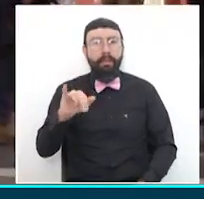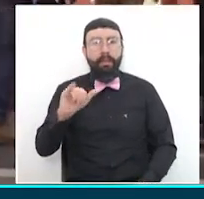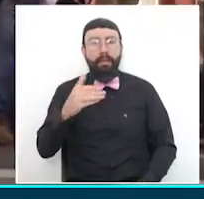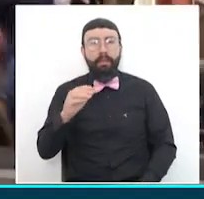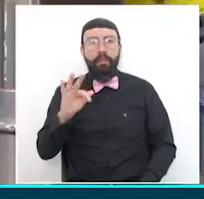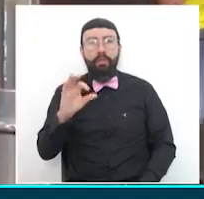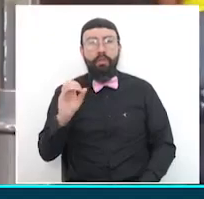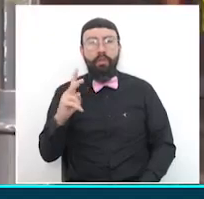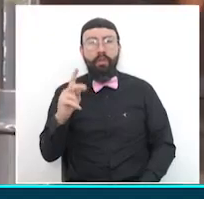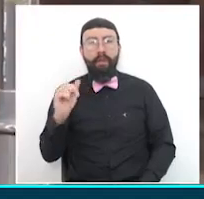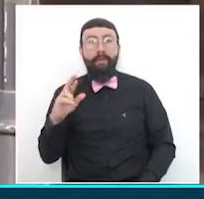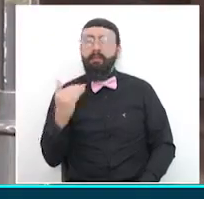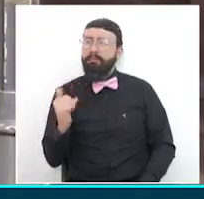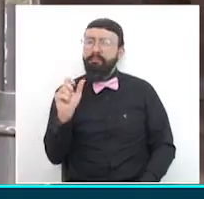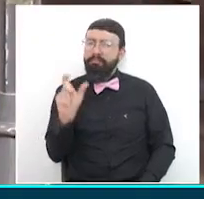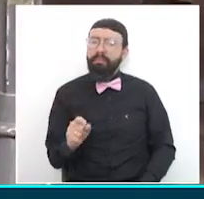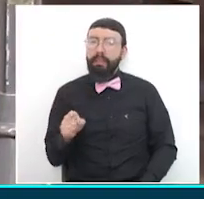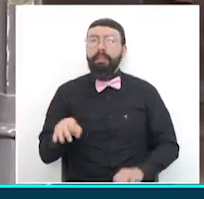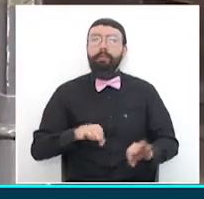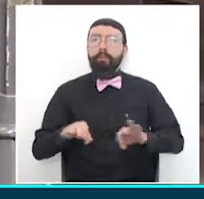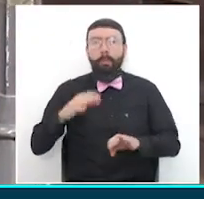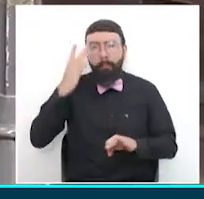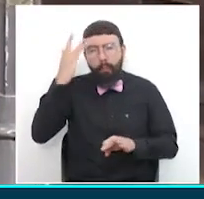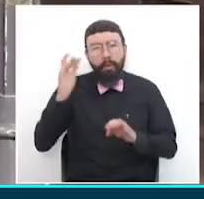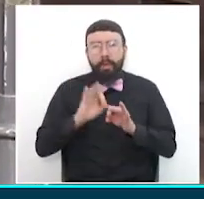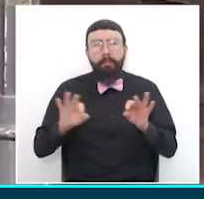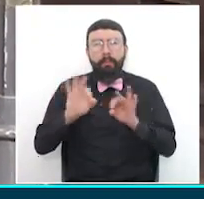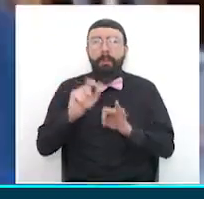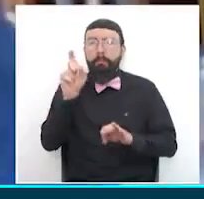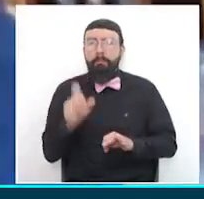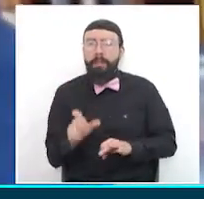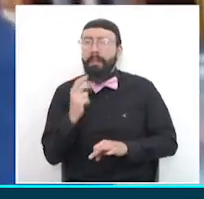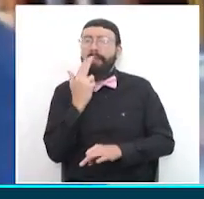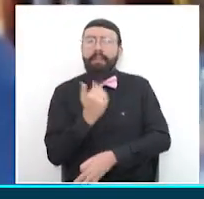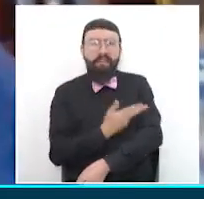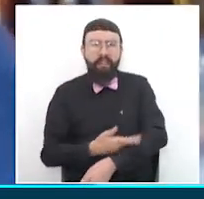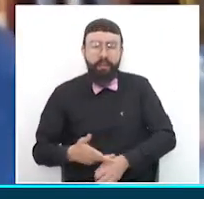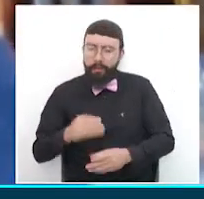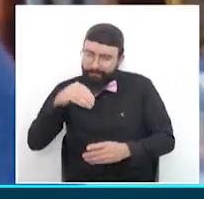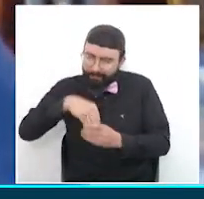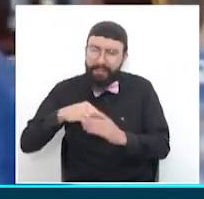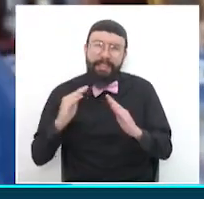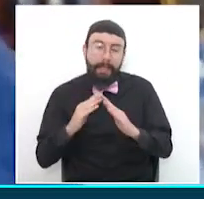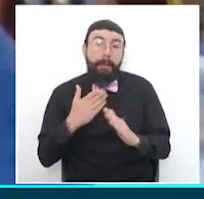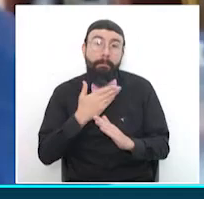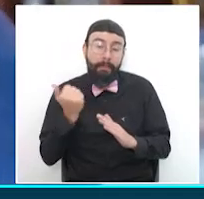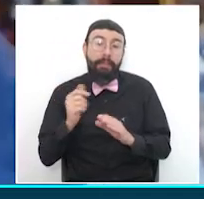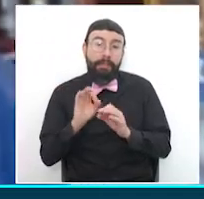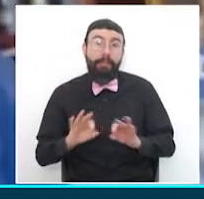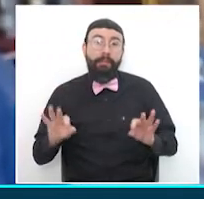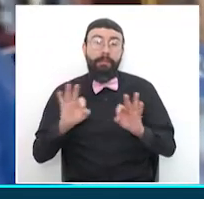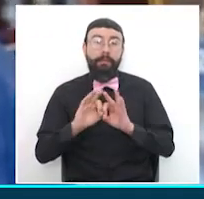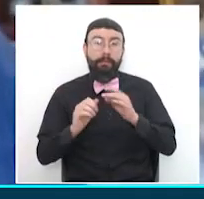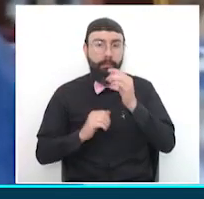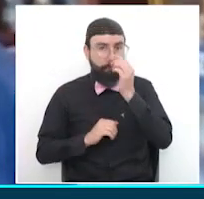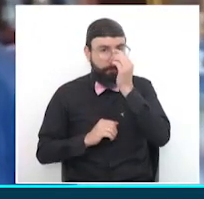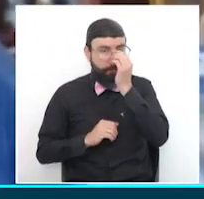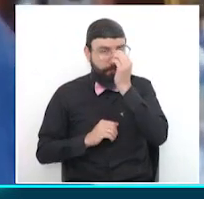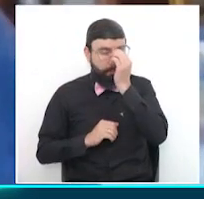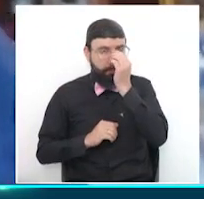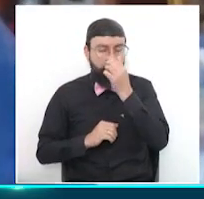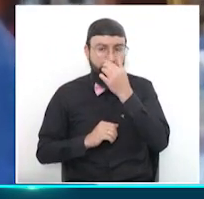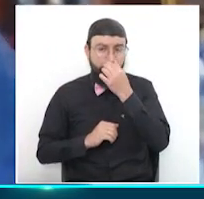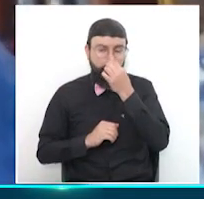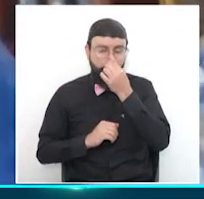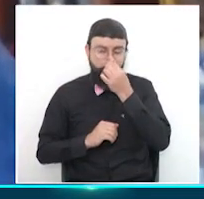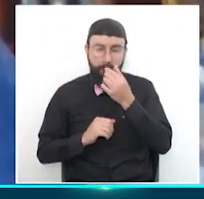ha explicado por qué es importante que los diabéticos no salgan de las casas. Y la idea es que finalmente no tenga que ir nadie